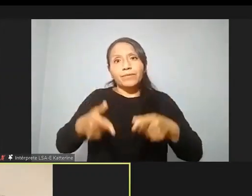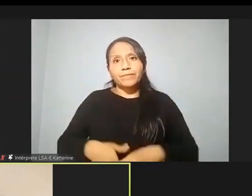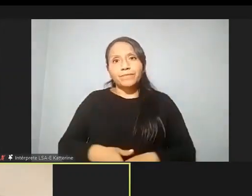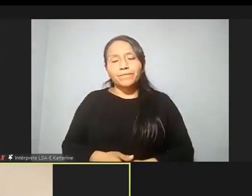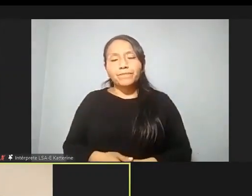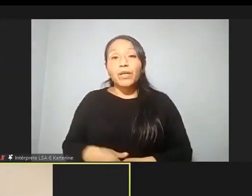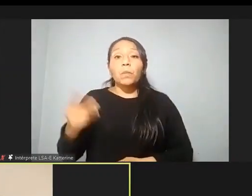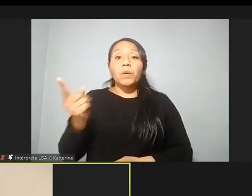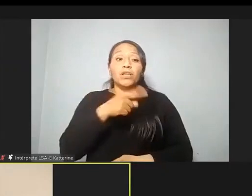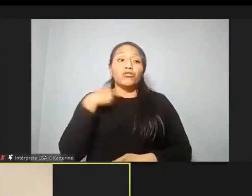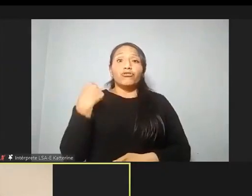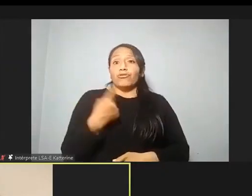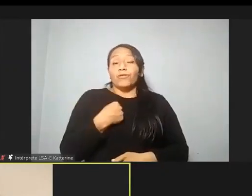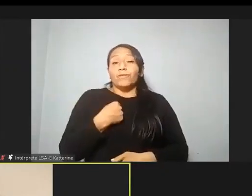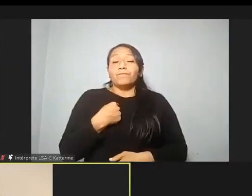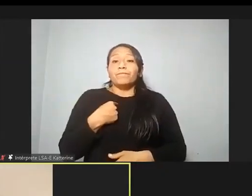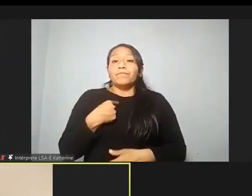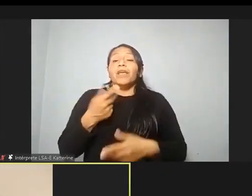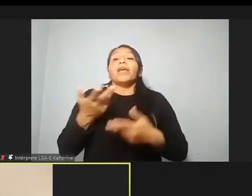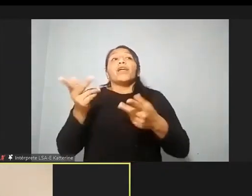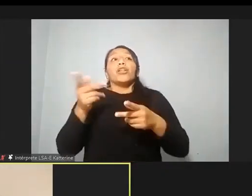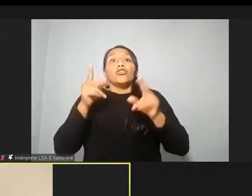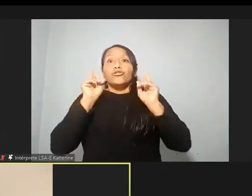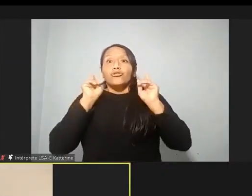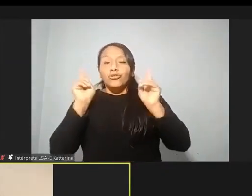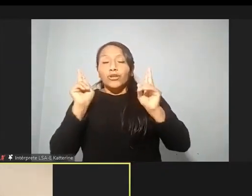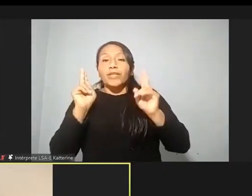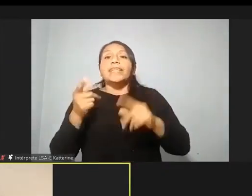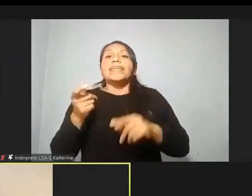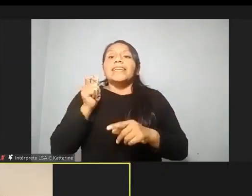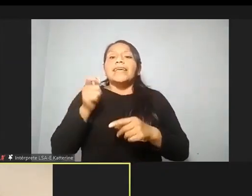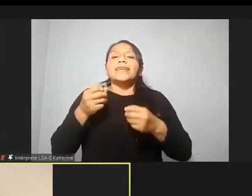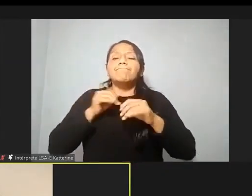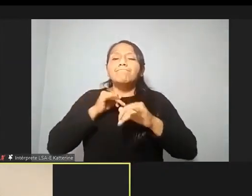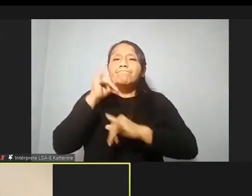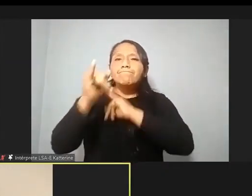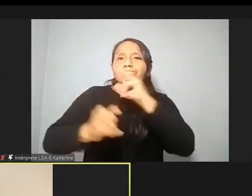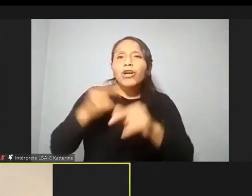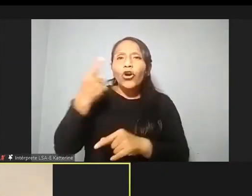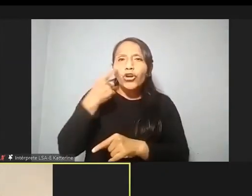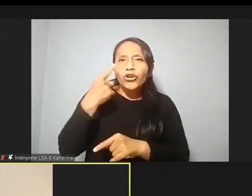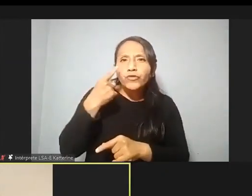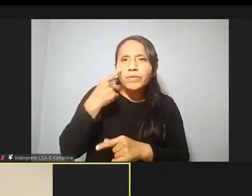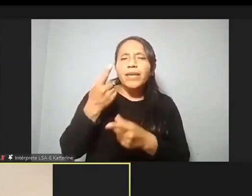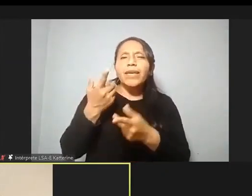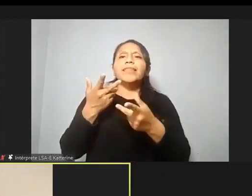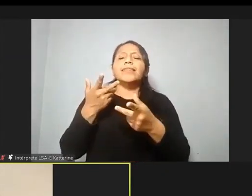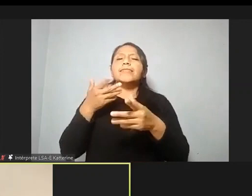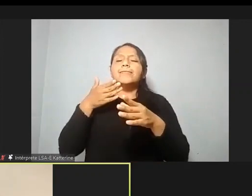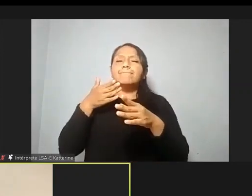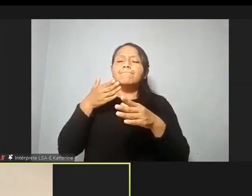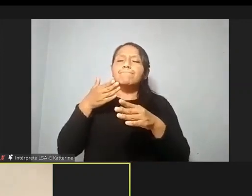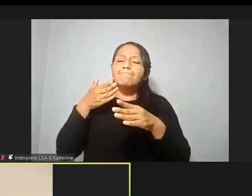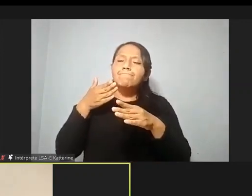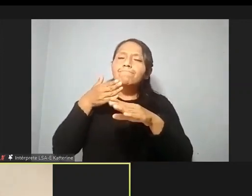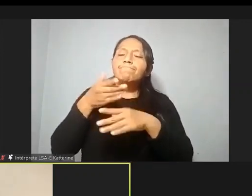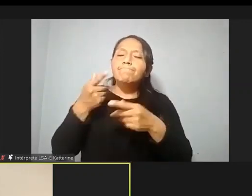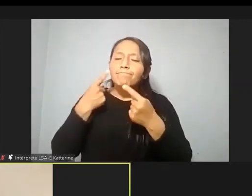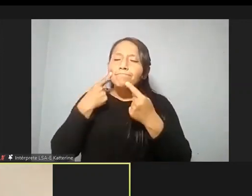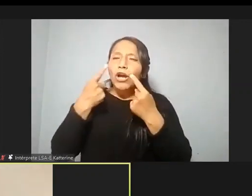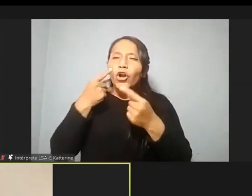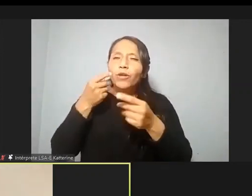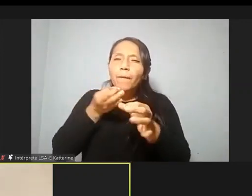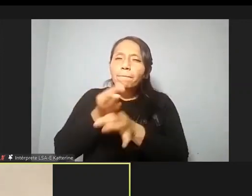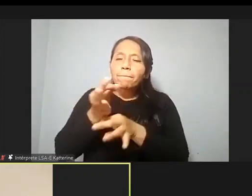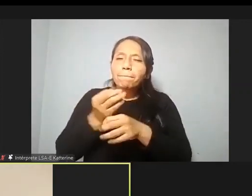luego los docentes quienes transmitimos el conocimiento e incidimos en esa transmisión, e